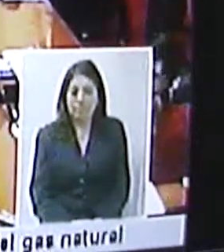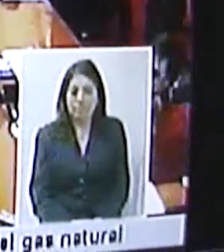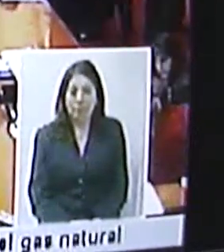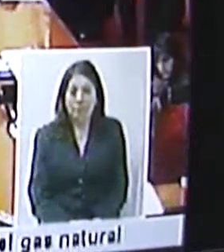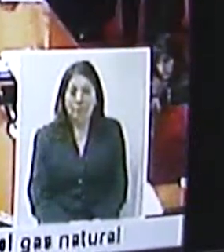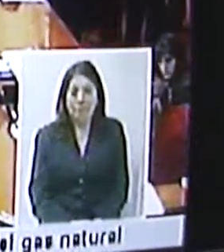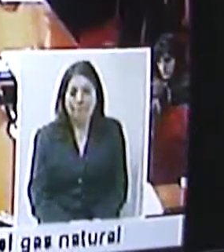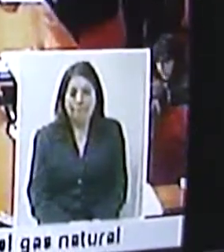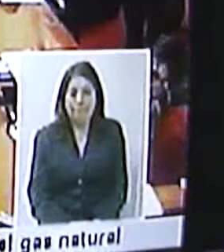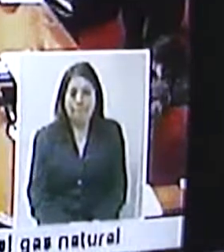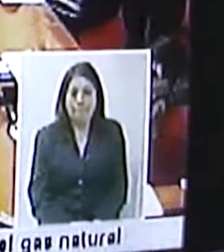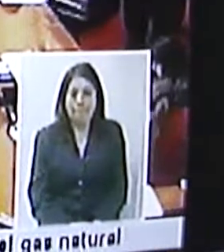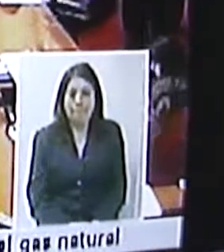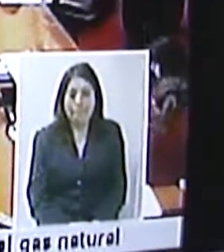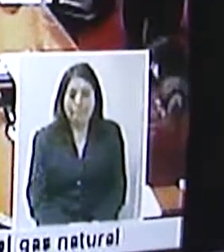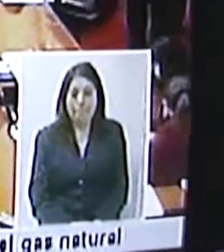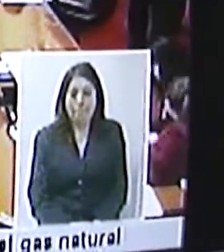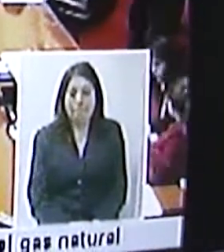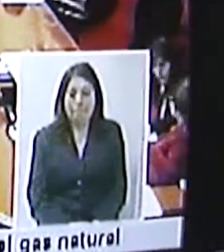Puede continuar, congresista Coa.